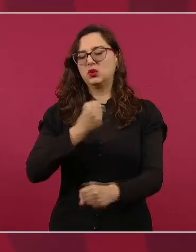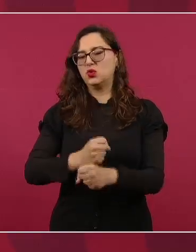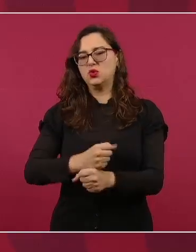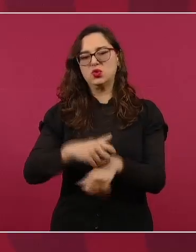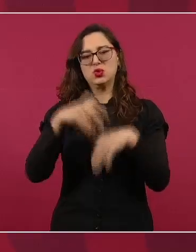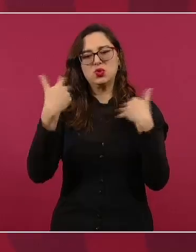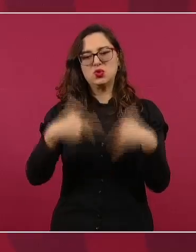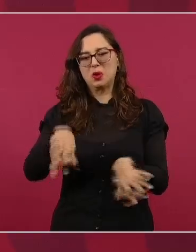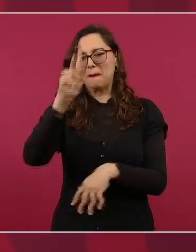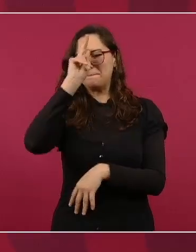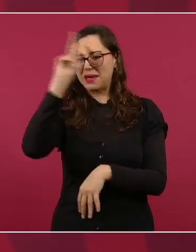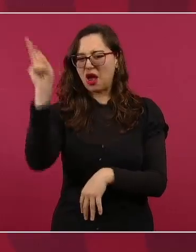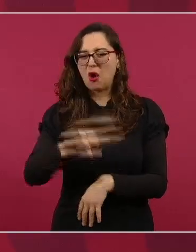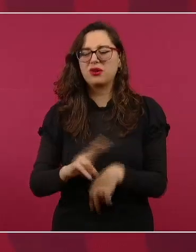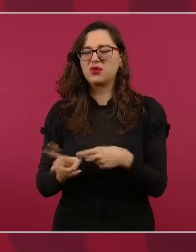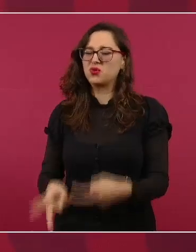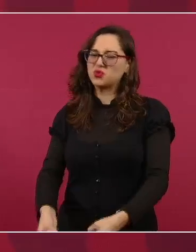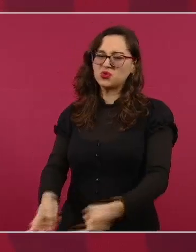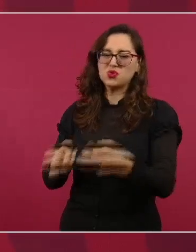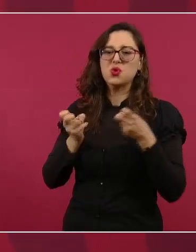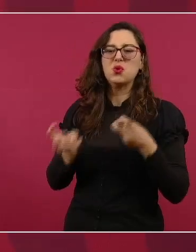en la historia de México.